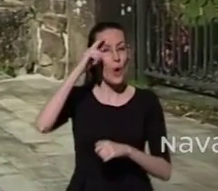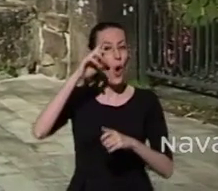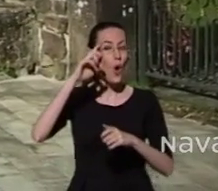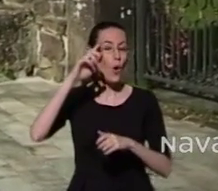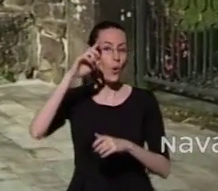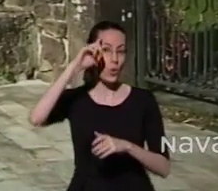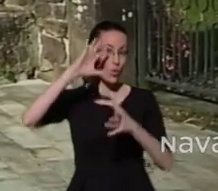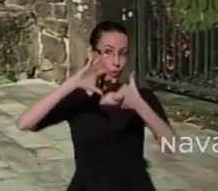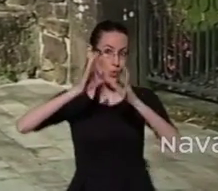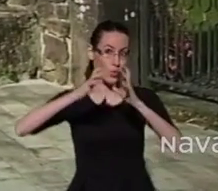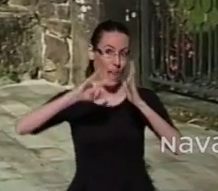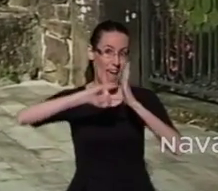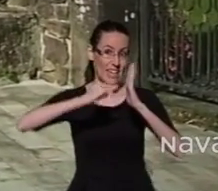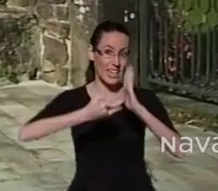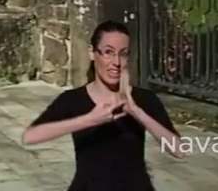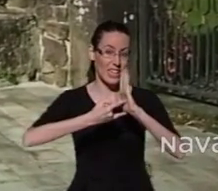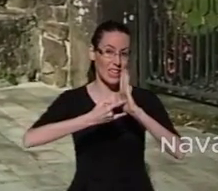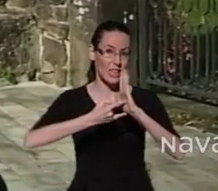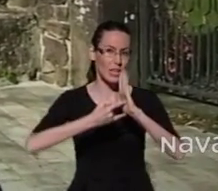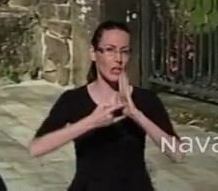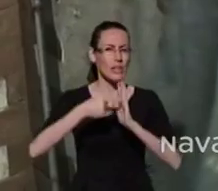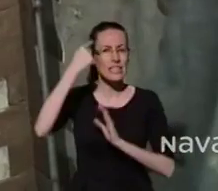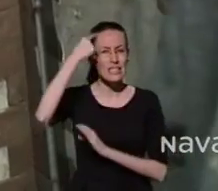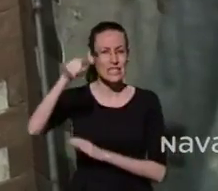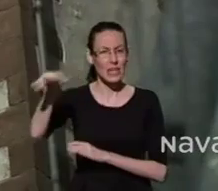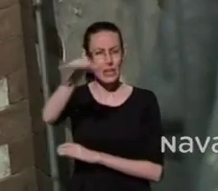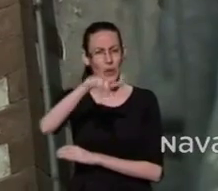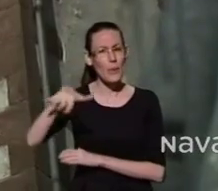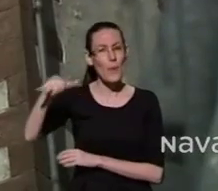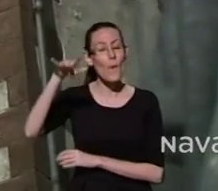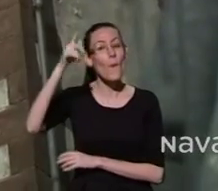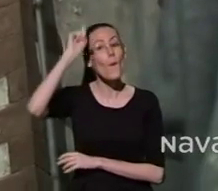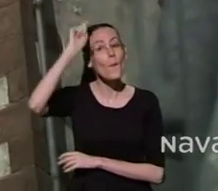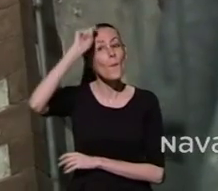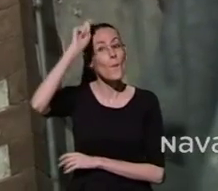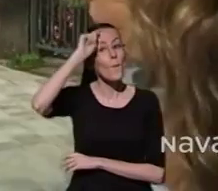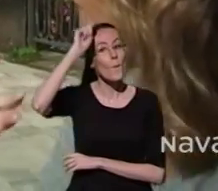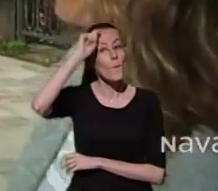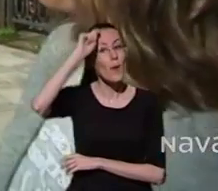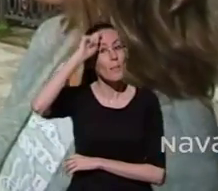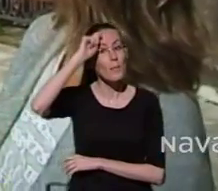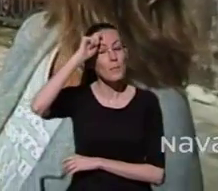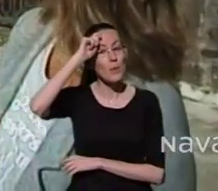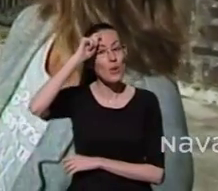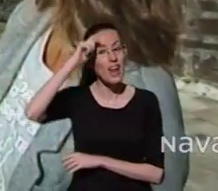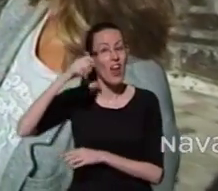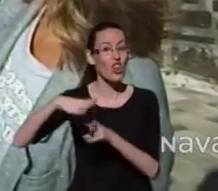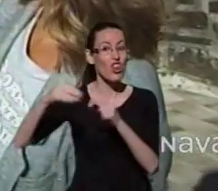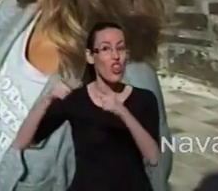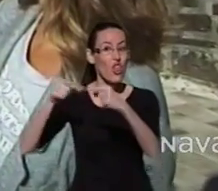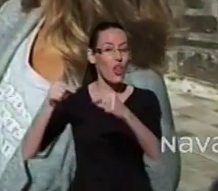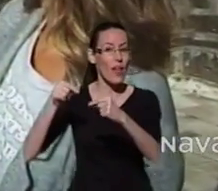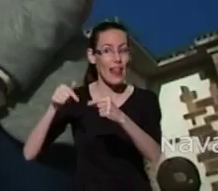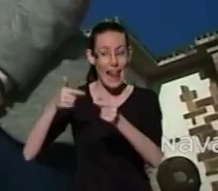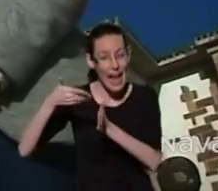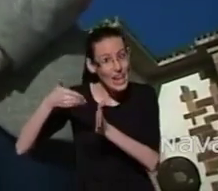sobrino del que hizo el proyecto de la ciudadela y las fortificaciones de Pamplona. A mediados del siglo XIX, 1800